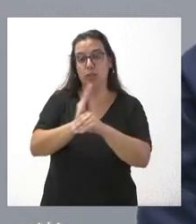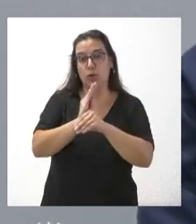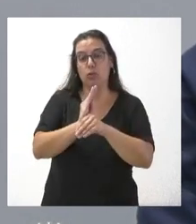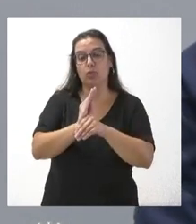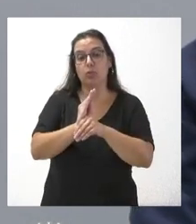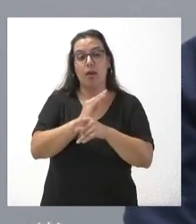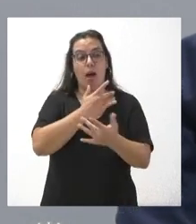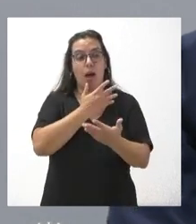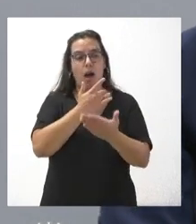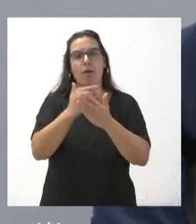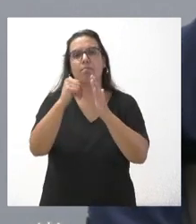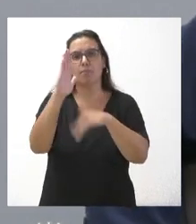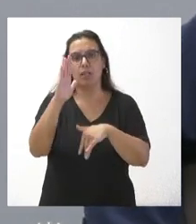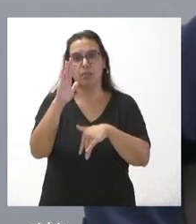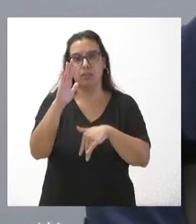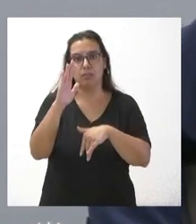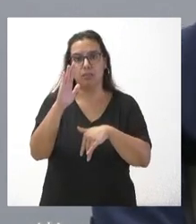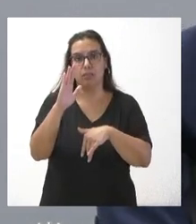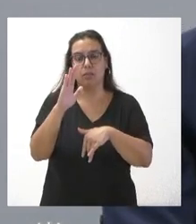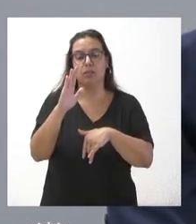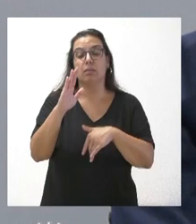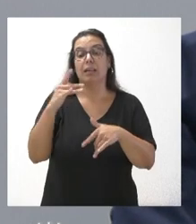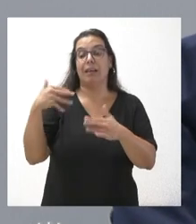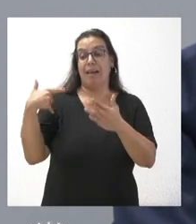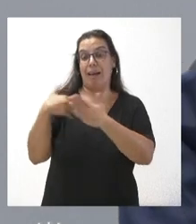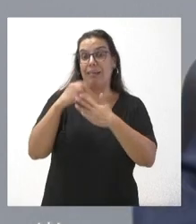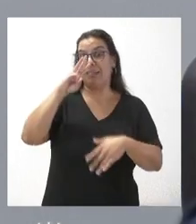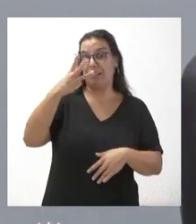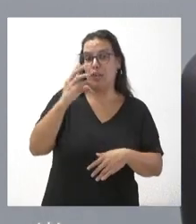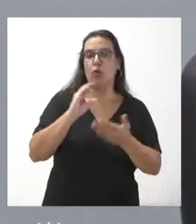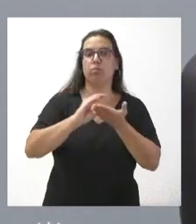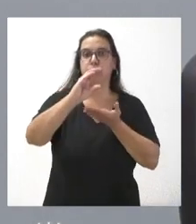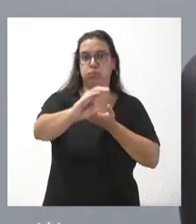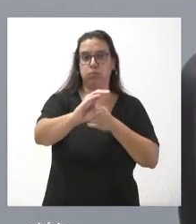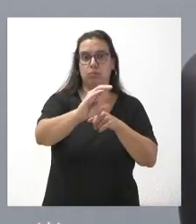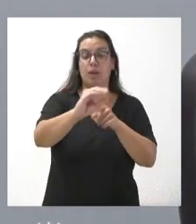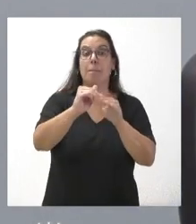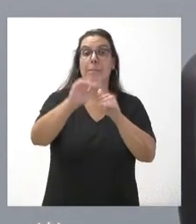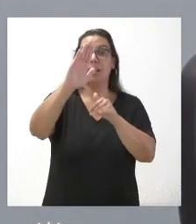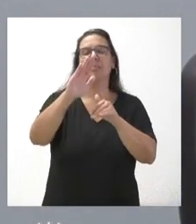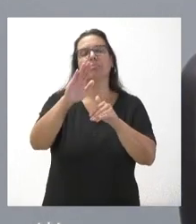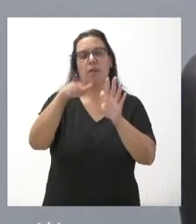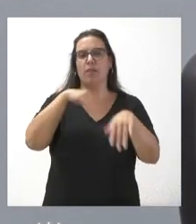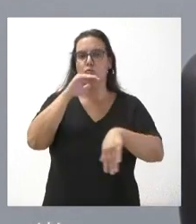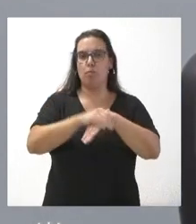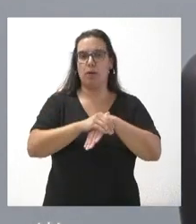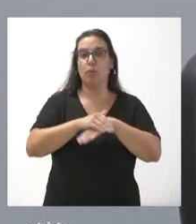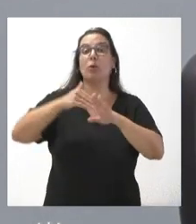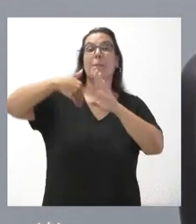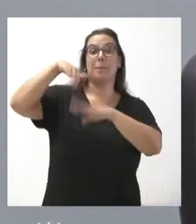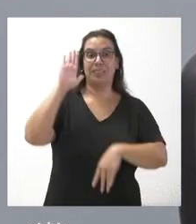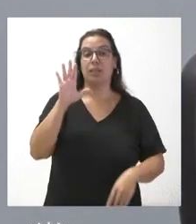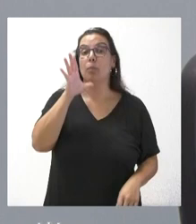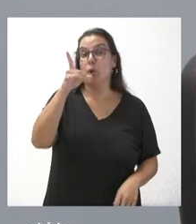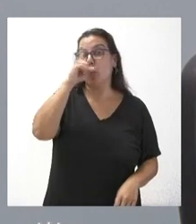la que se venía realizando en una senda de 3 años, 23, 24, 25, que no solo estamos cumpliendo, sino que estamos superando, porque recuerdo que